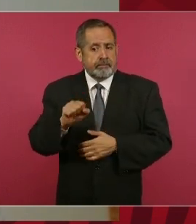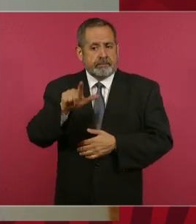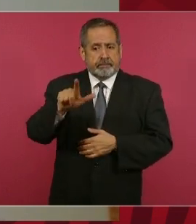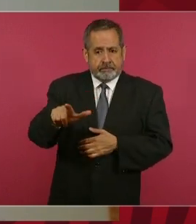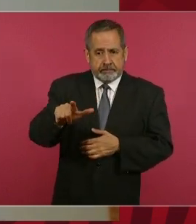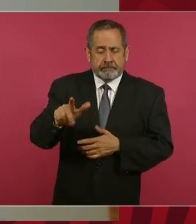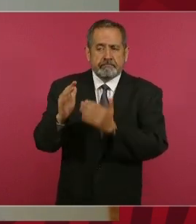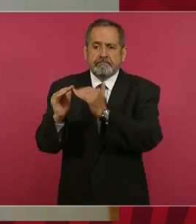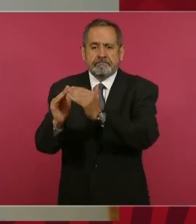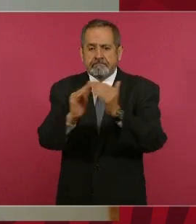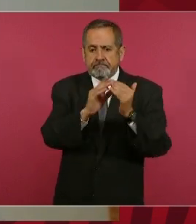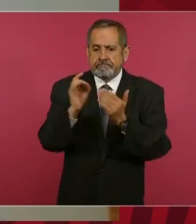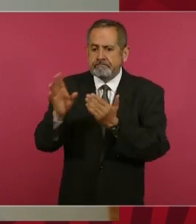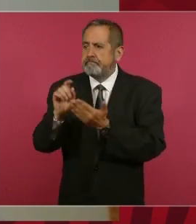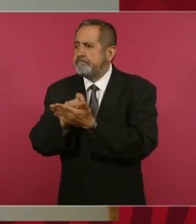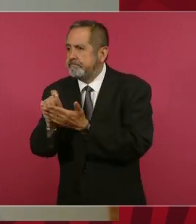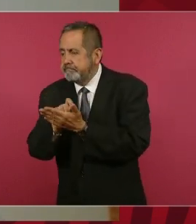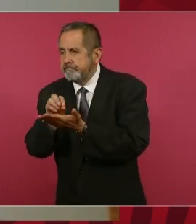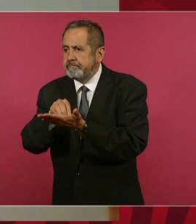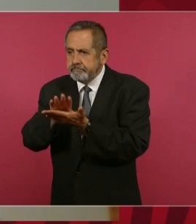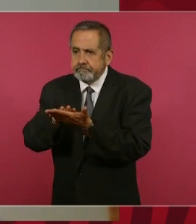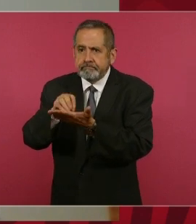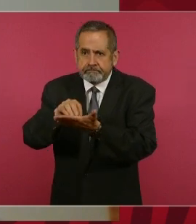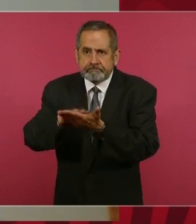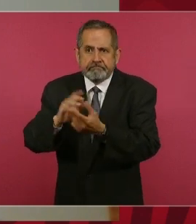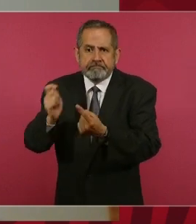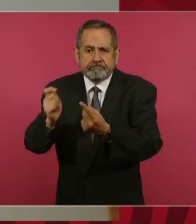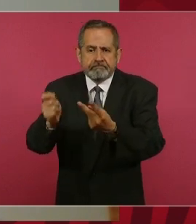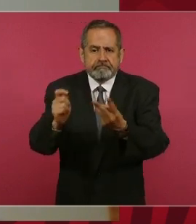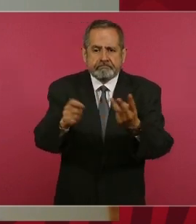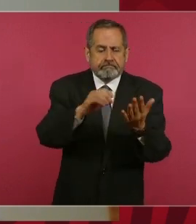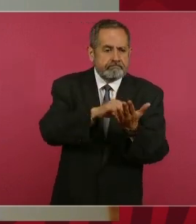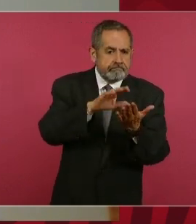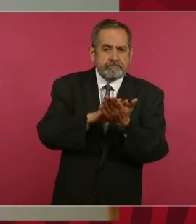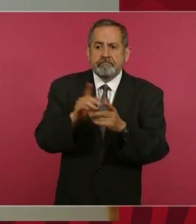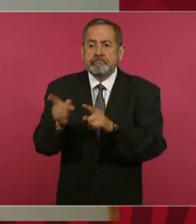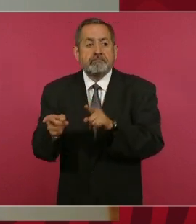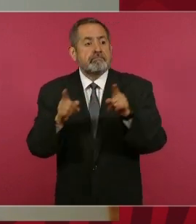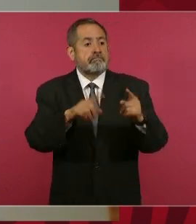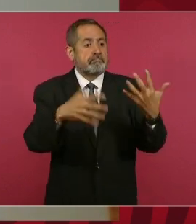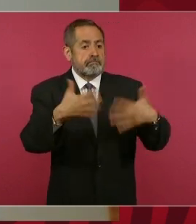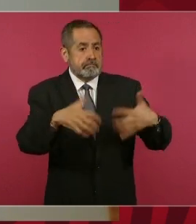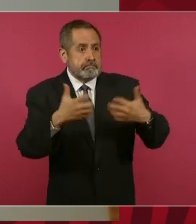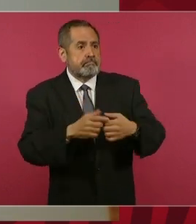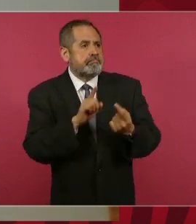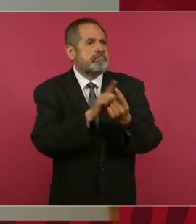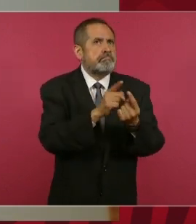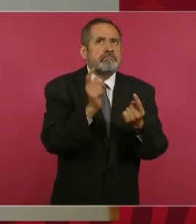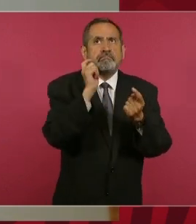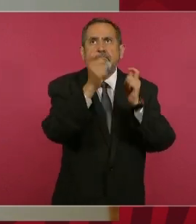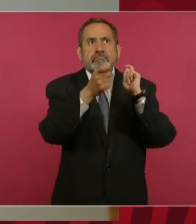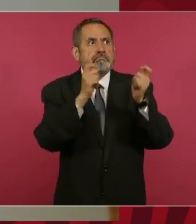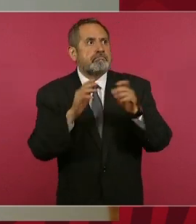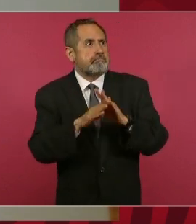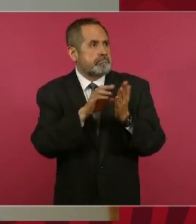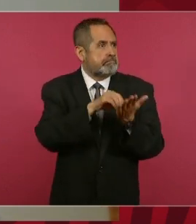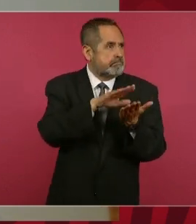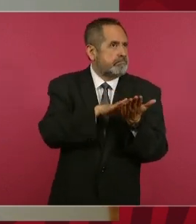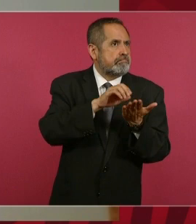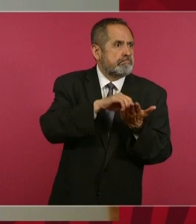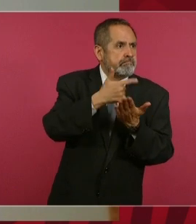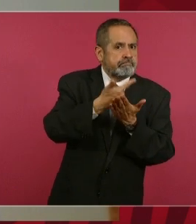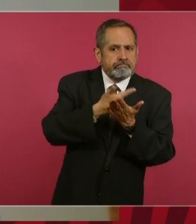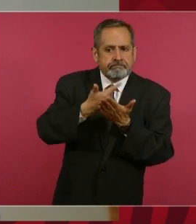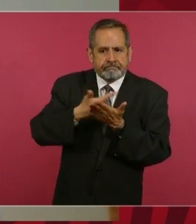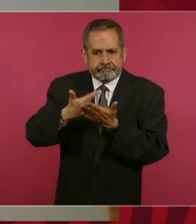71,367 censos en viviendas y también en la micro, pequeña y mediana empresa. En lo que